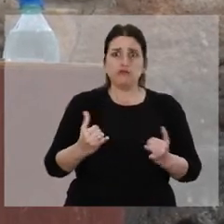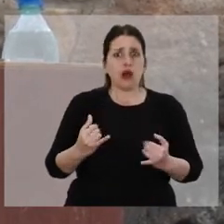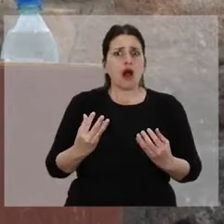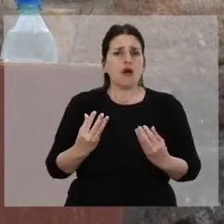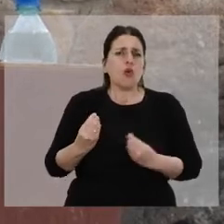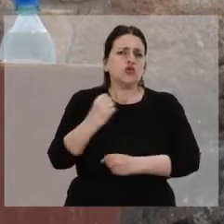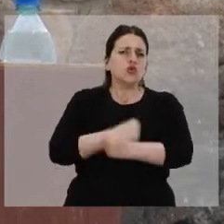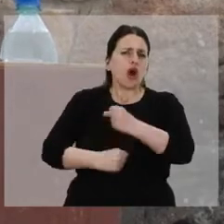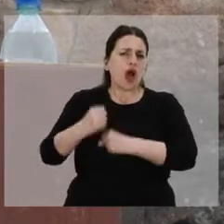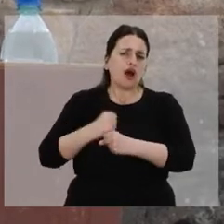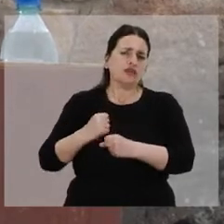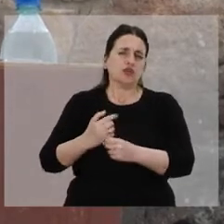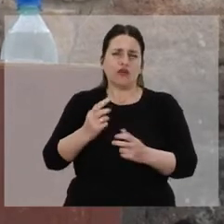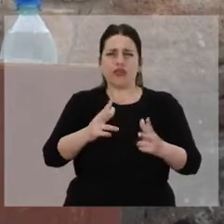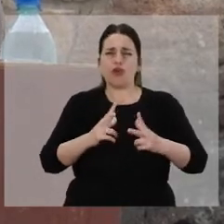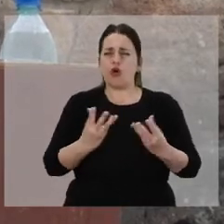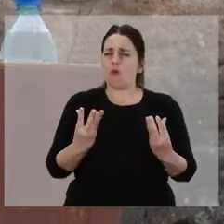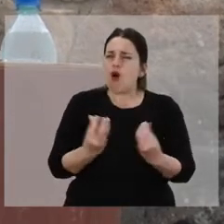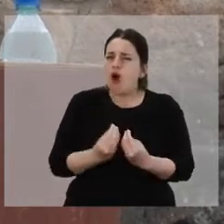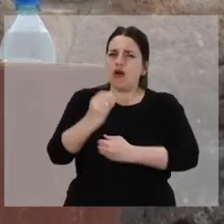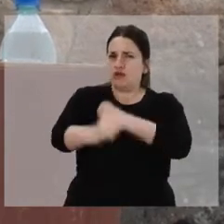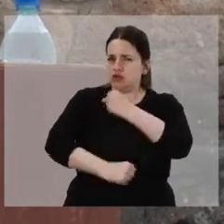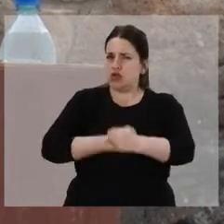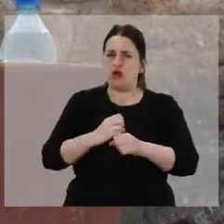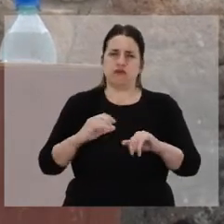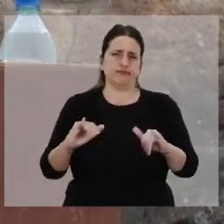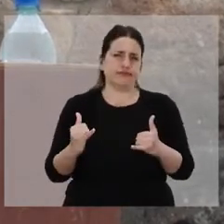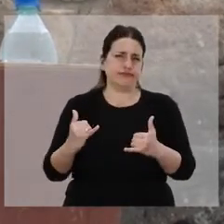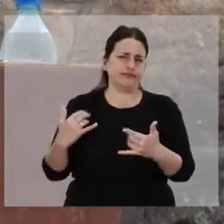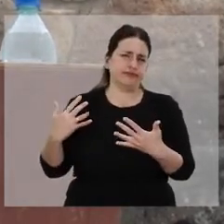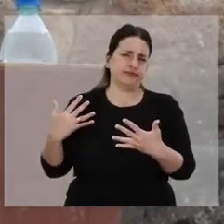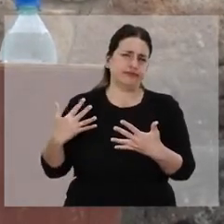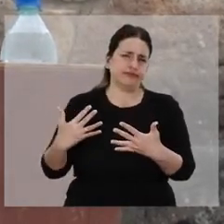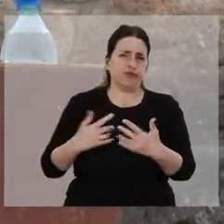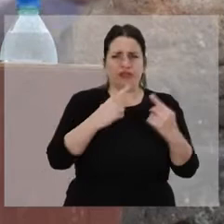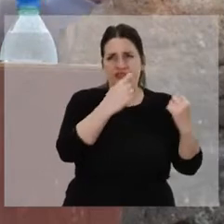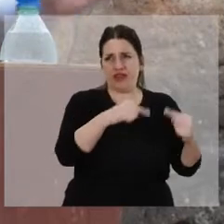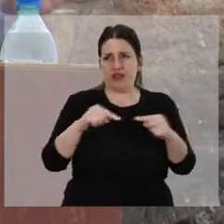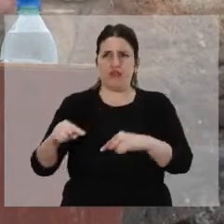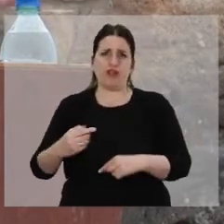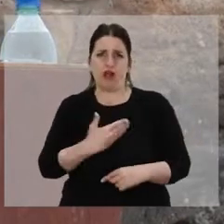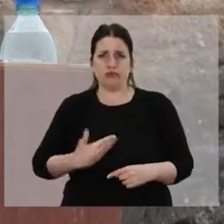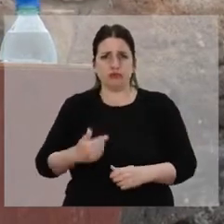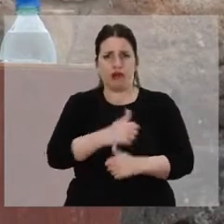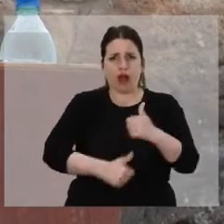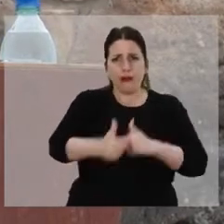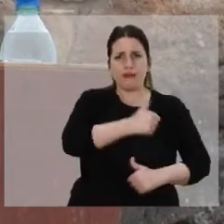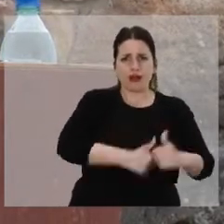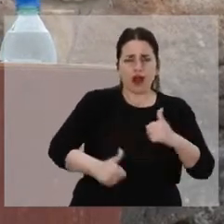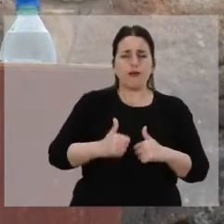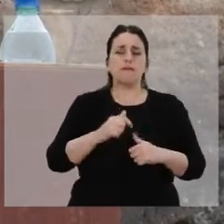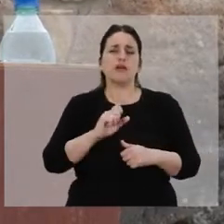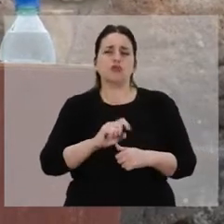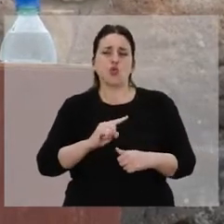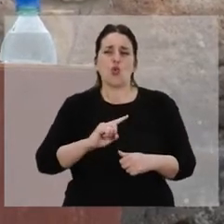Hace muchos años, y le digo muchos años para que tengan claro que pasaron varios colores de gobierno,